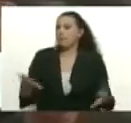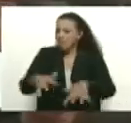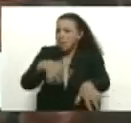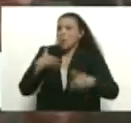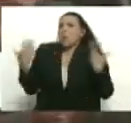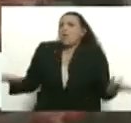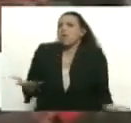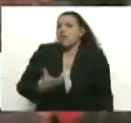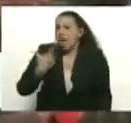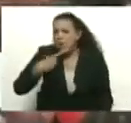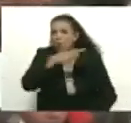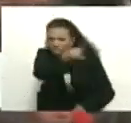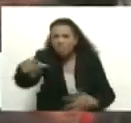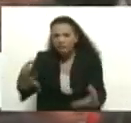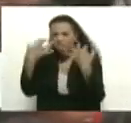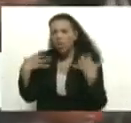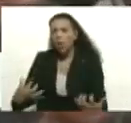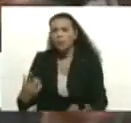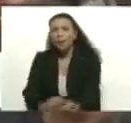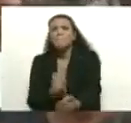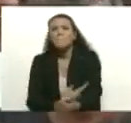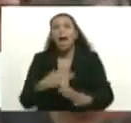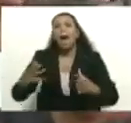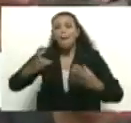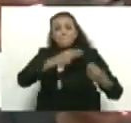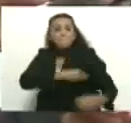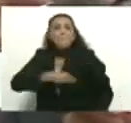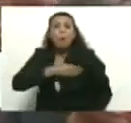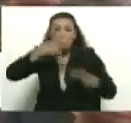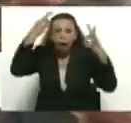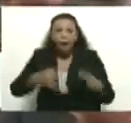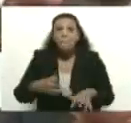pueblo. Ustedes tienen, hermanos y hermanas, moral